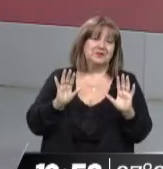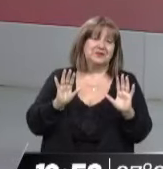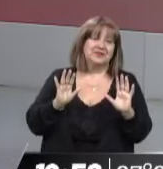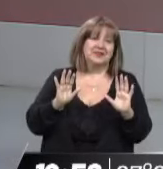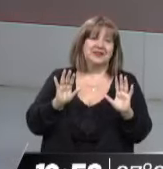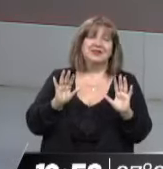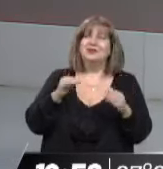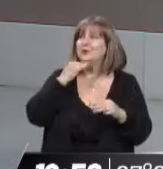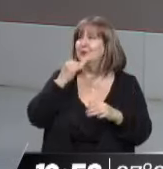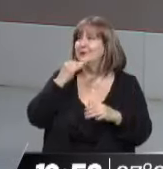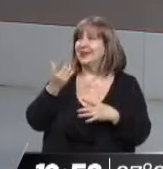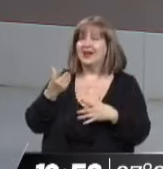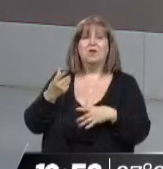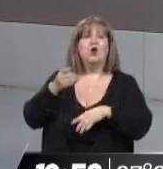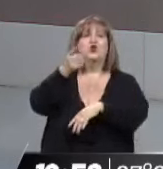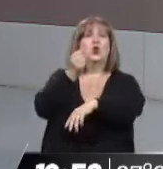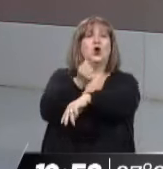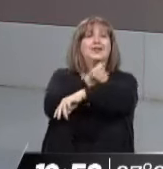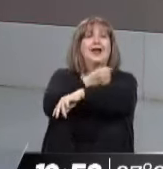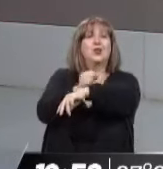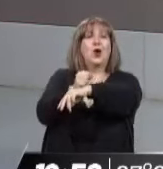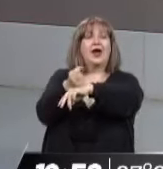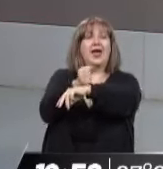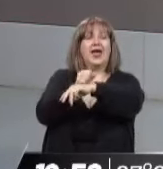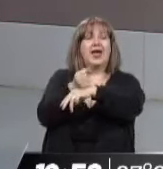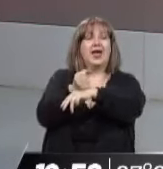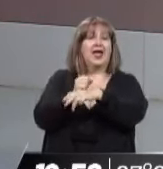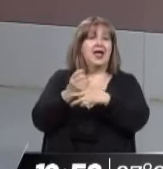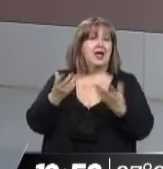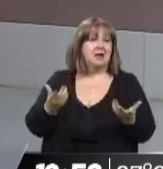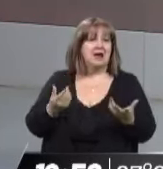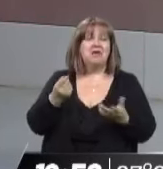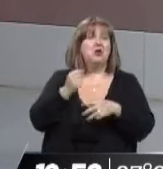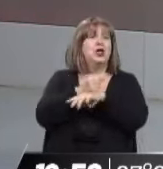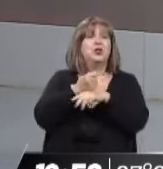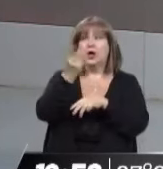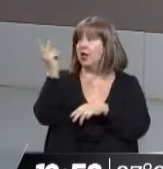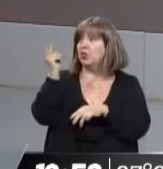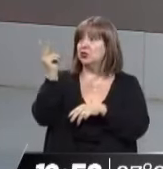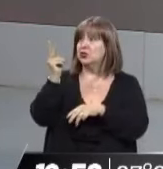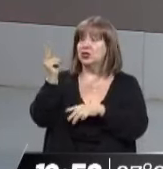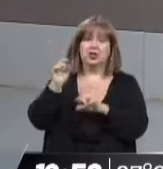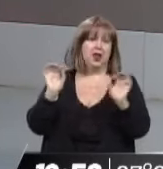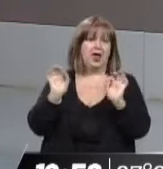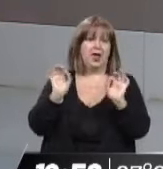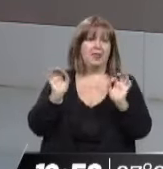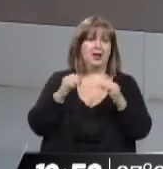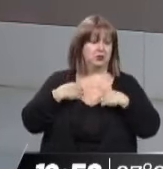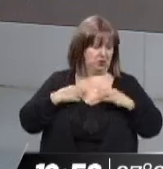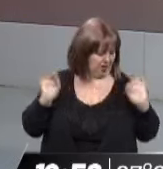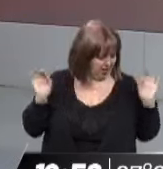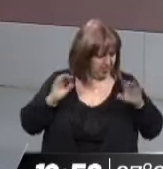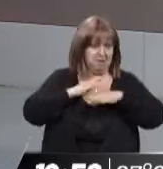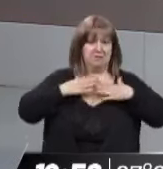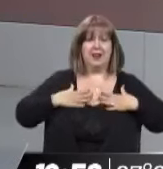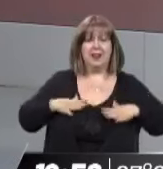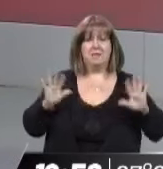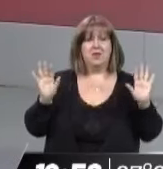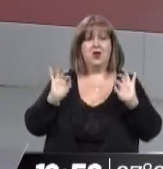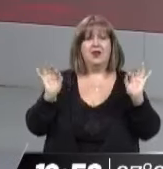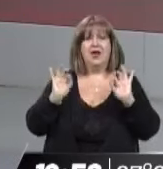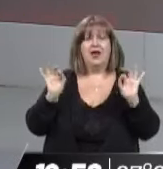sonrisa. Vos no sé si tatuarían algo. Fanáticos, por ejemplo, algo. Muy fanático. ¿Tienen tatuajes ustedes dos? No. No, ninguno, yo tampoco. Ninguno de los tres